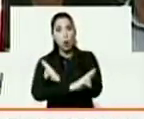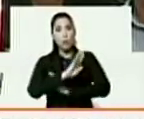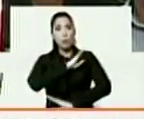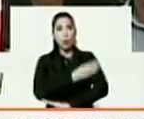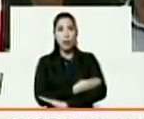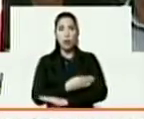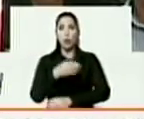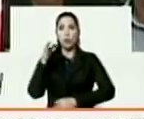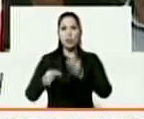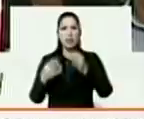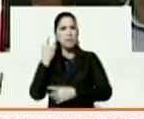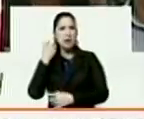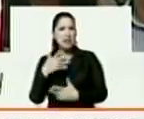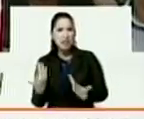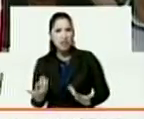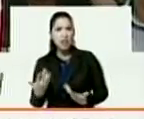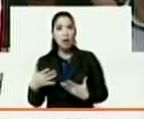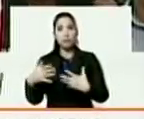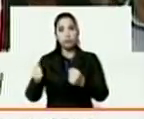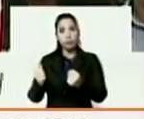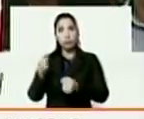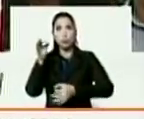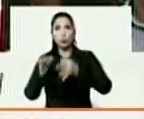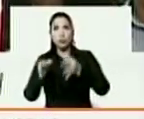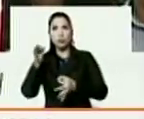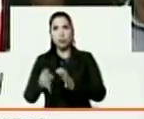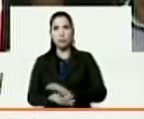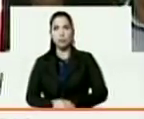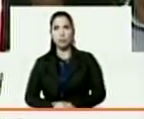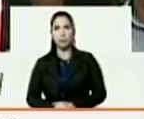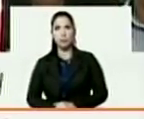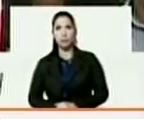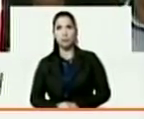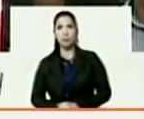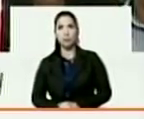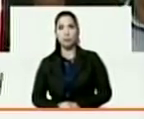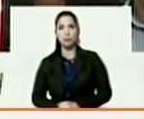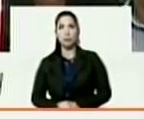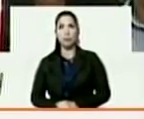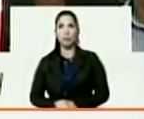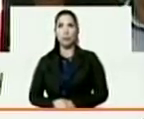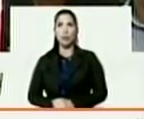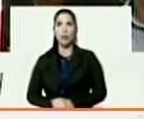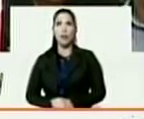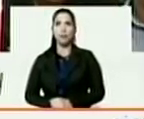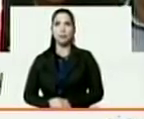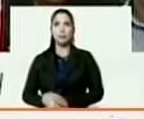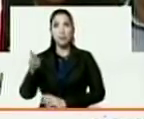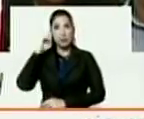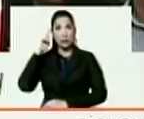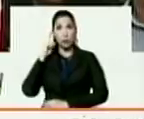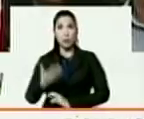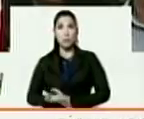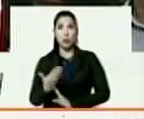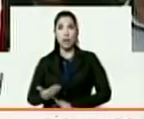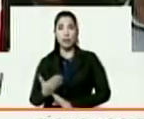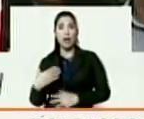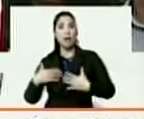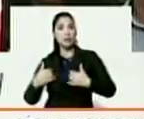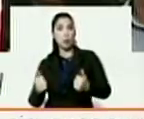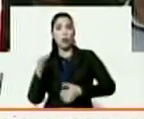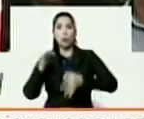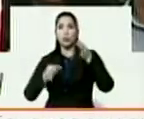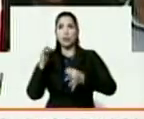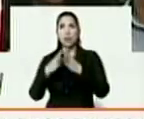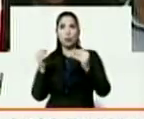judicial para que para asegurar la justicia la razón fundamental es asegurar en la justicia a todos los venezolanos y las venezolanas